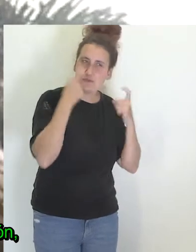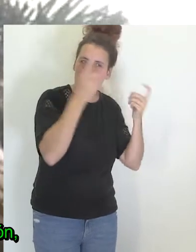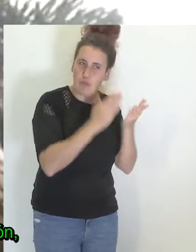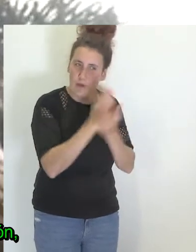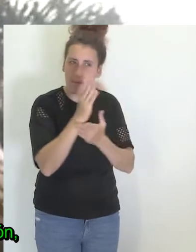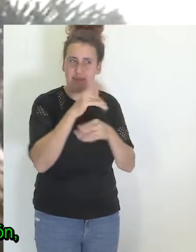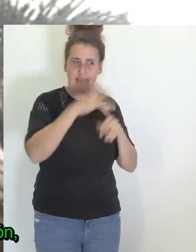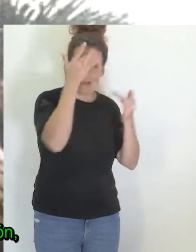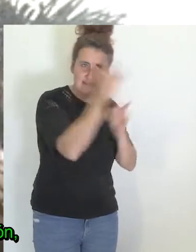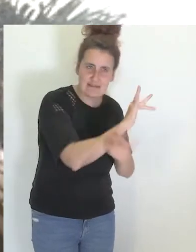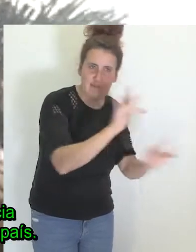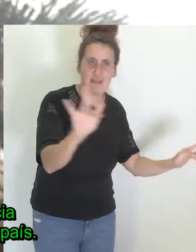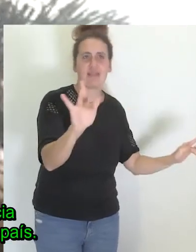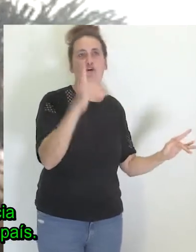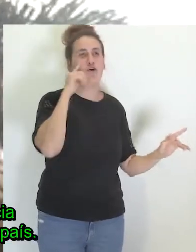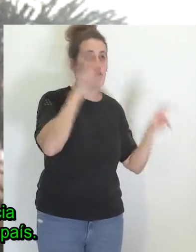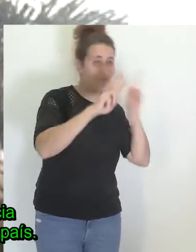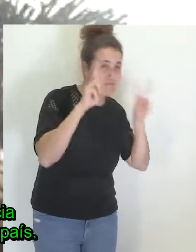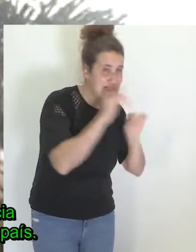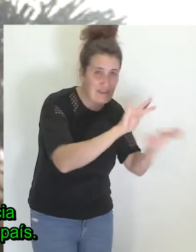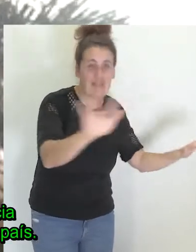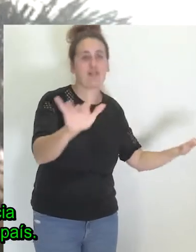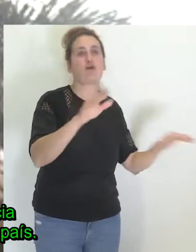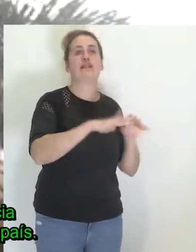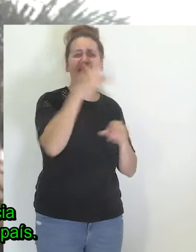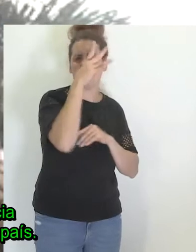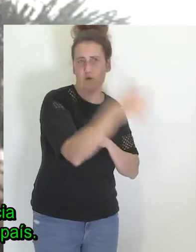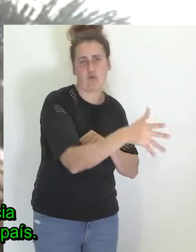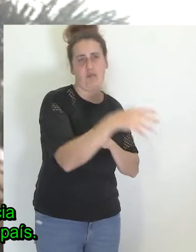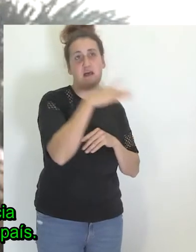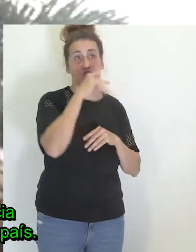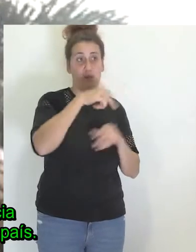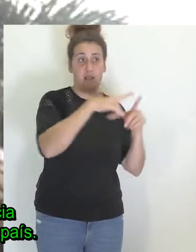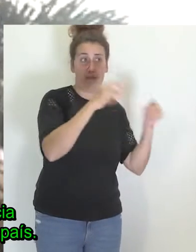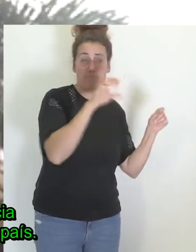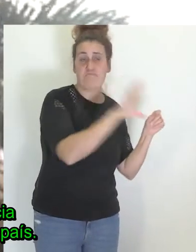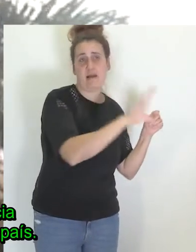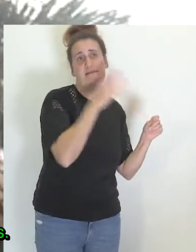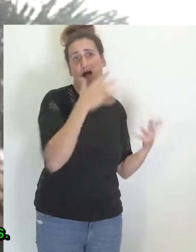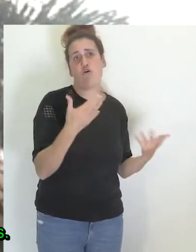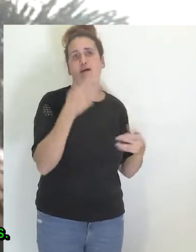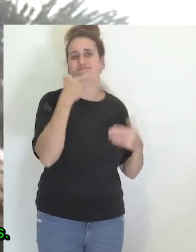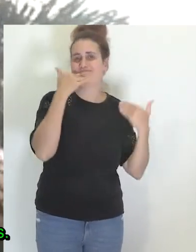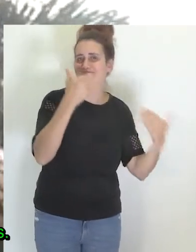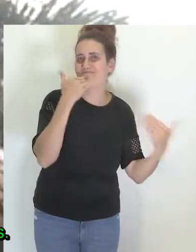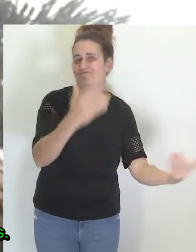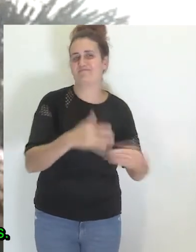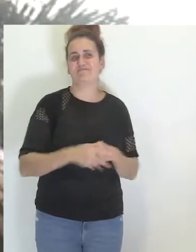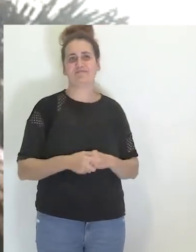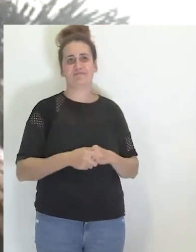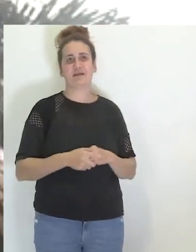de sensibilización, de visibilización y de denuncia sobre lo que ocurre en nuestro país. Así que muchísimas